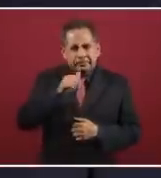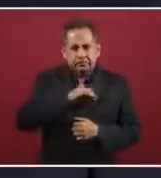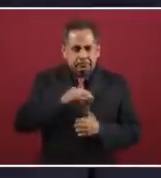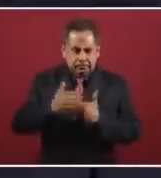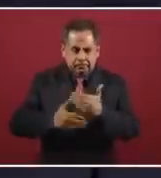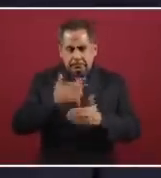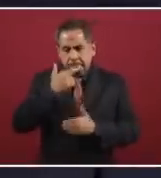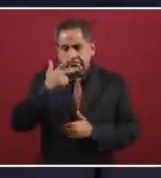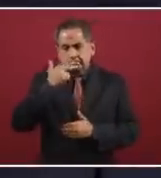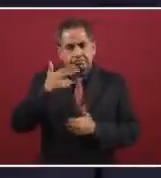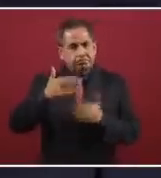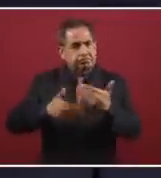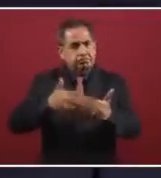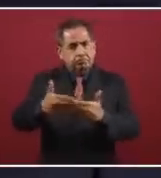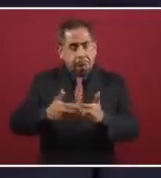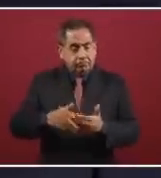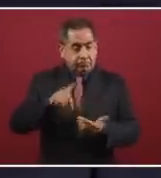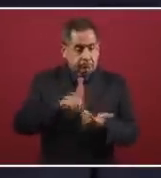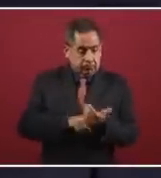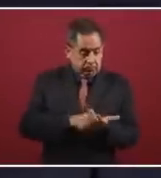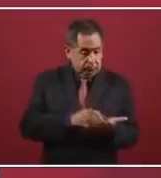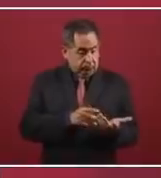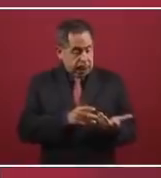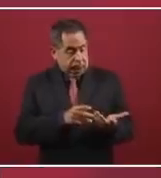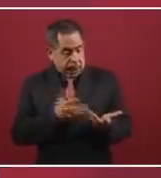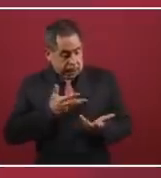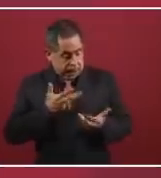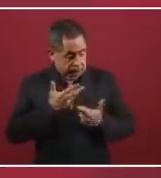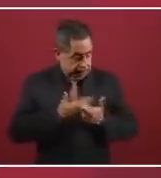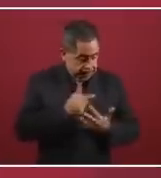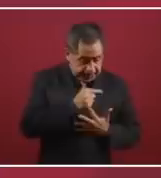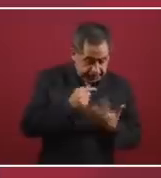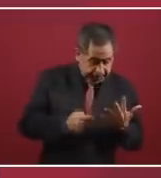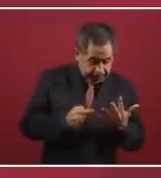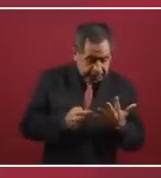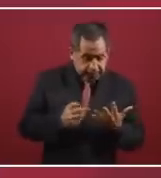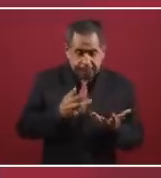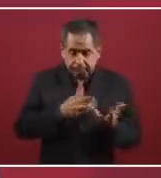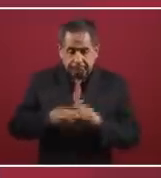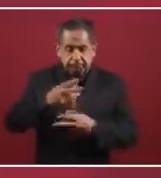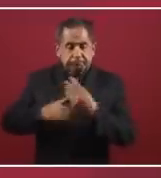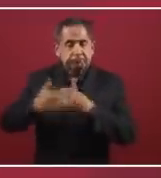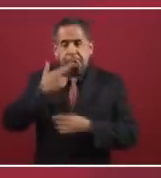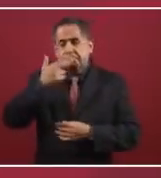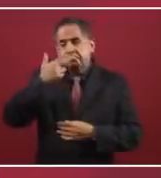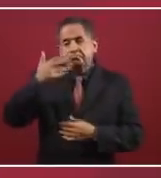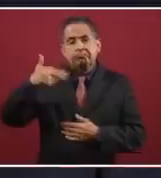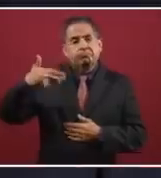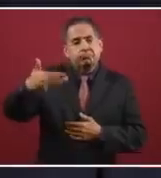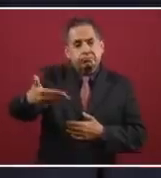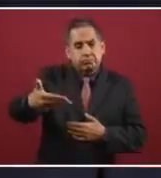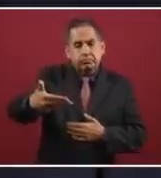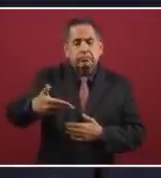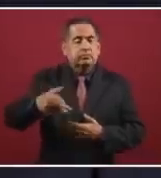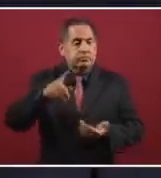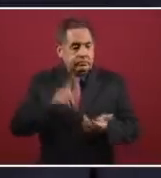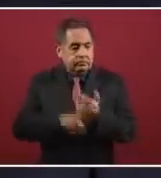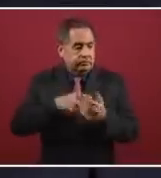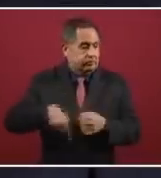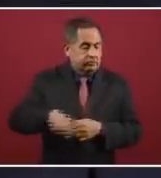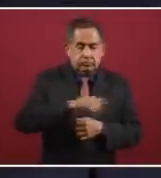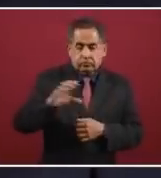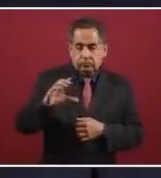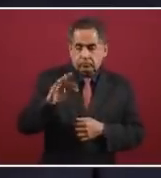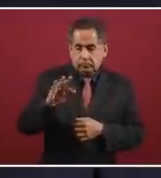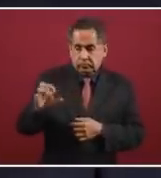prosperar y sobre lo que uno recibe, siempre puede uno tener una mejora. Yo creo que aquí lo que había recibido la Comisión